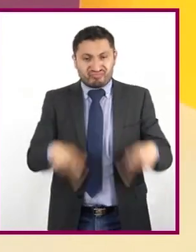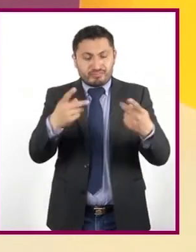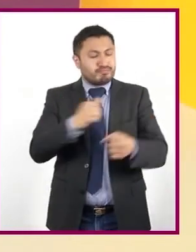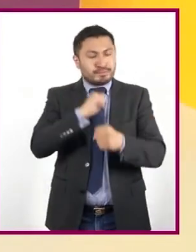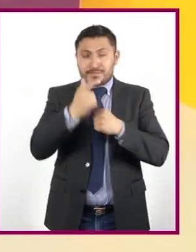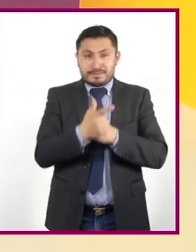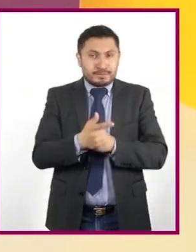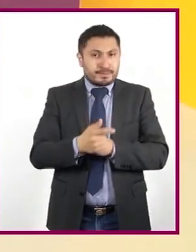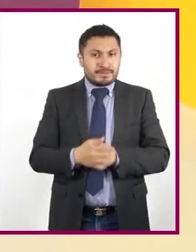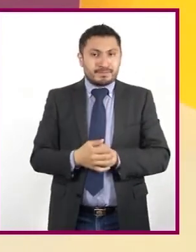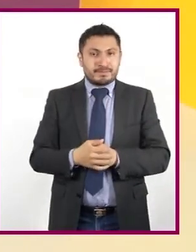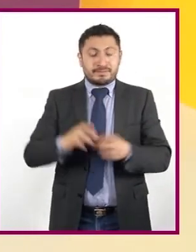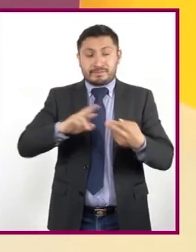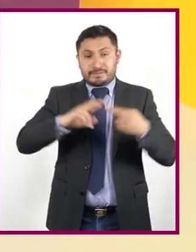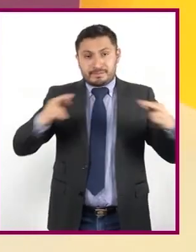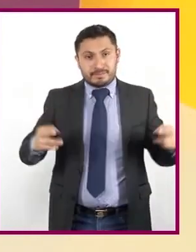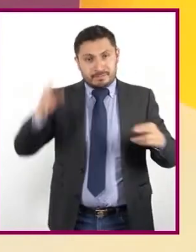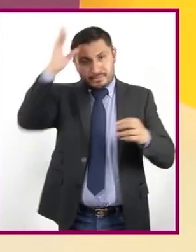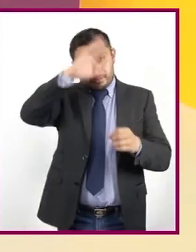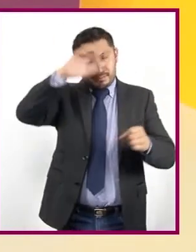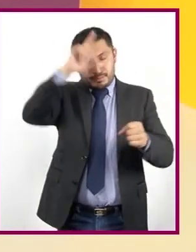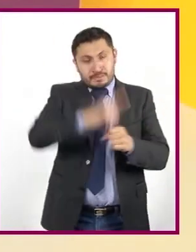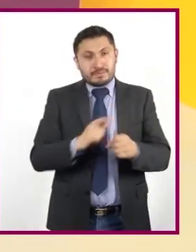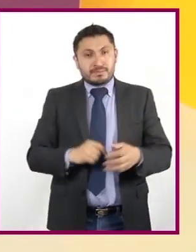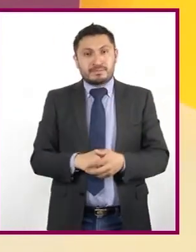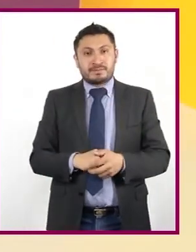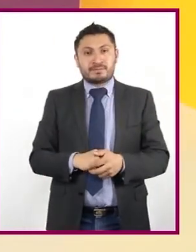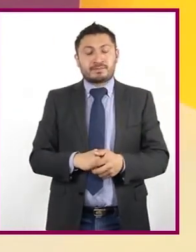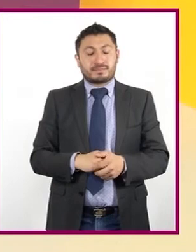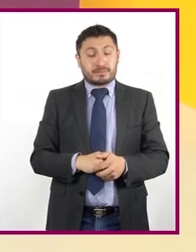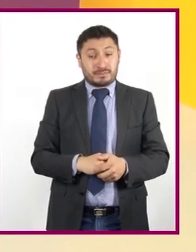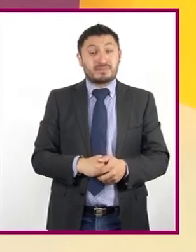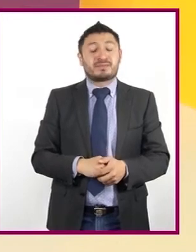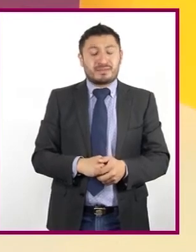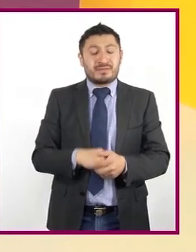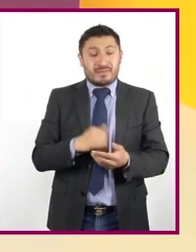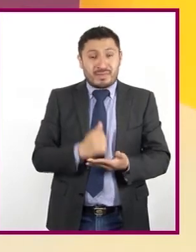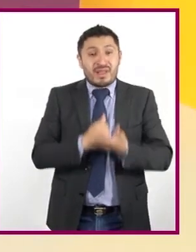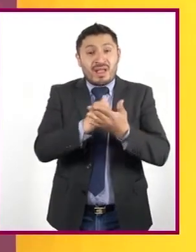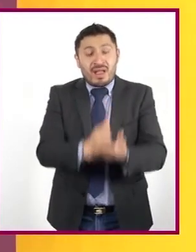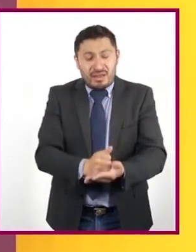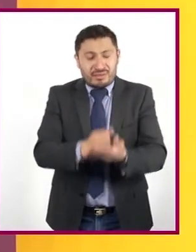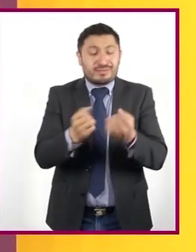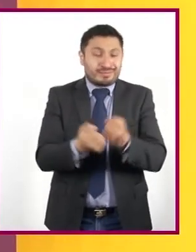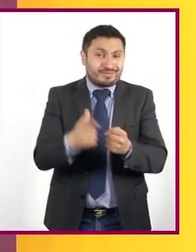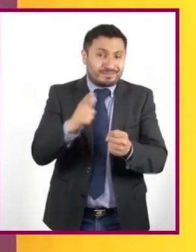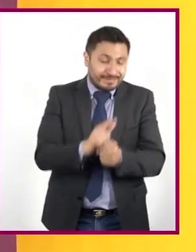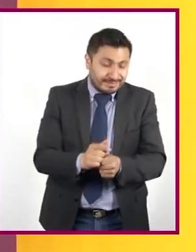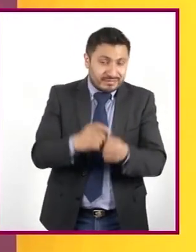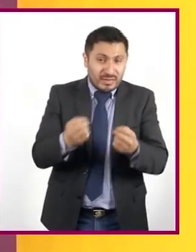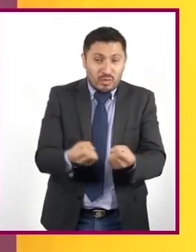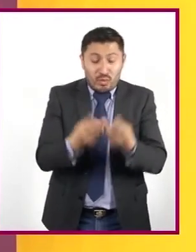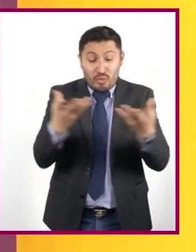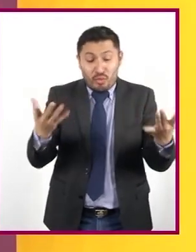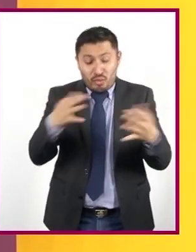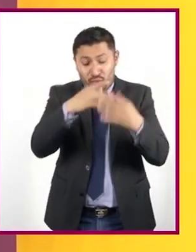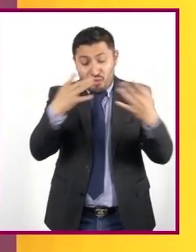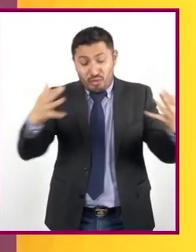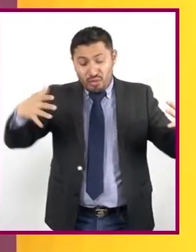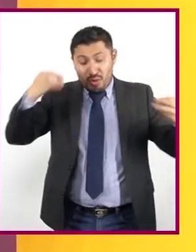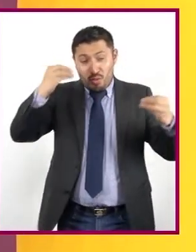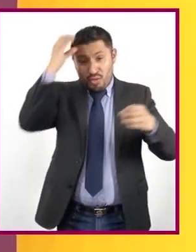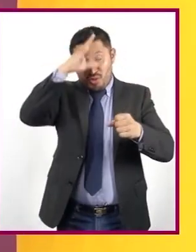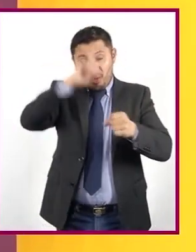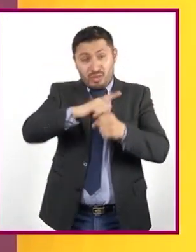tipo, relaciones entre culturas que han dado riqueza a todas las sociedades. Sin embargo, al interior